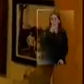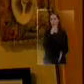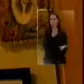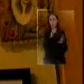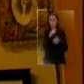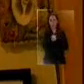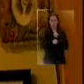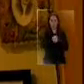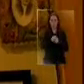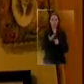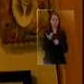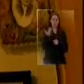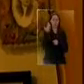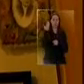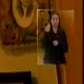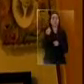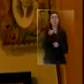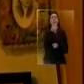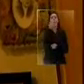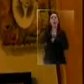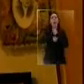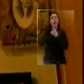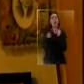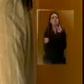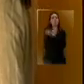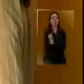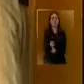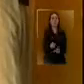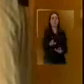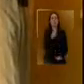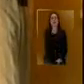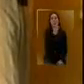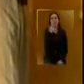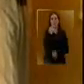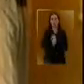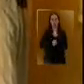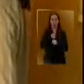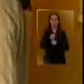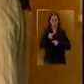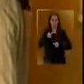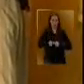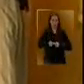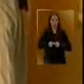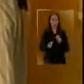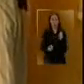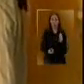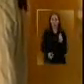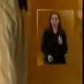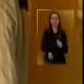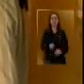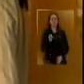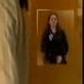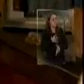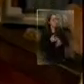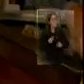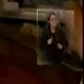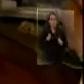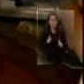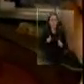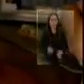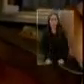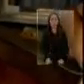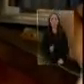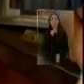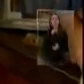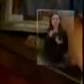64, por ahí. Ajá. ¿Y cuántos años de matrimonio tuvieron? Como 38. Ajá. ¿Buenos? Muy buenos, no buenos.